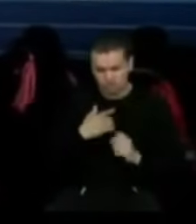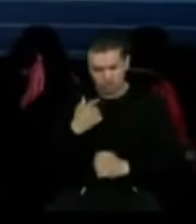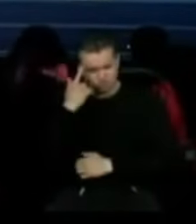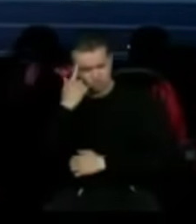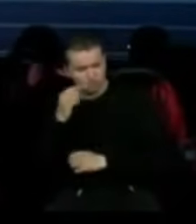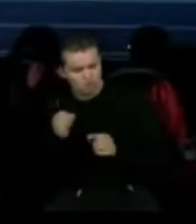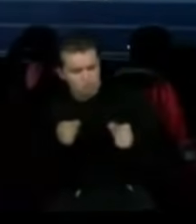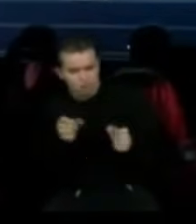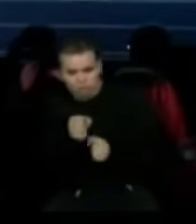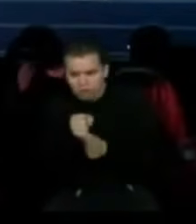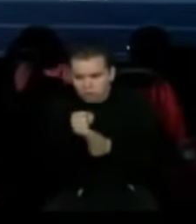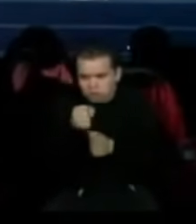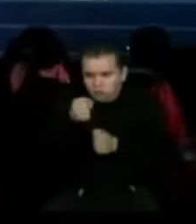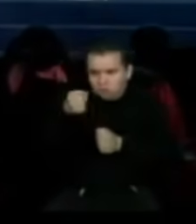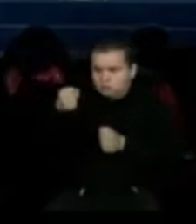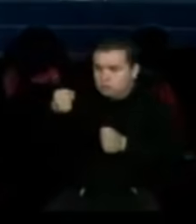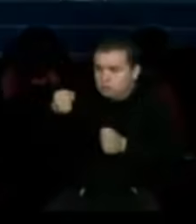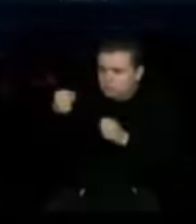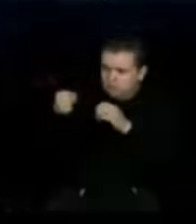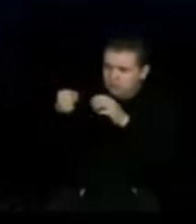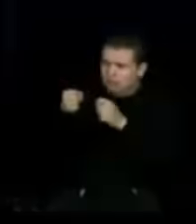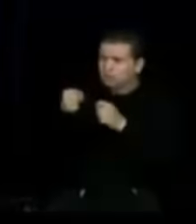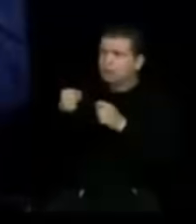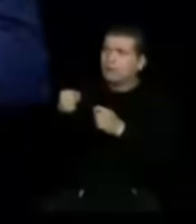y abría la puerta así y miraba a ver.